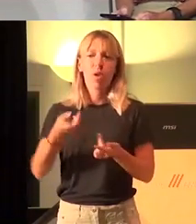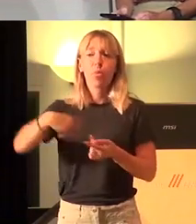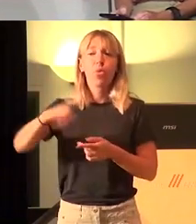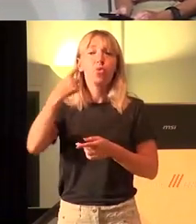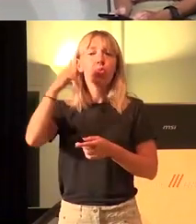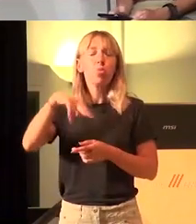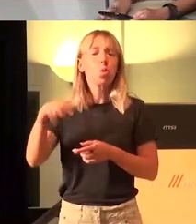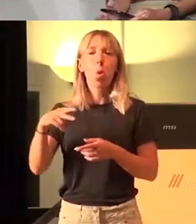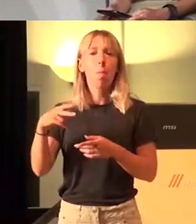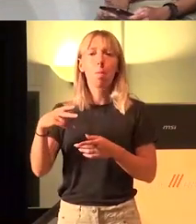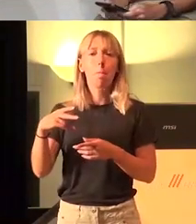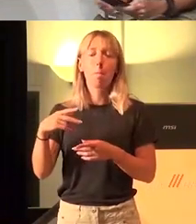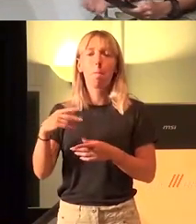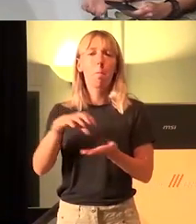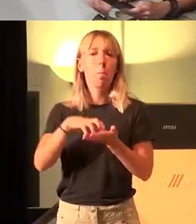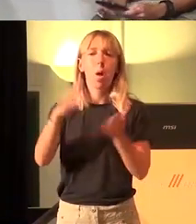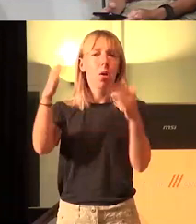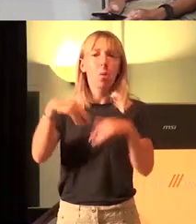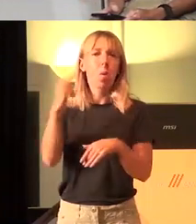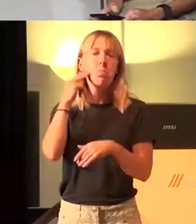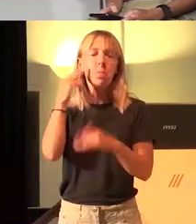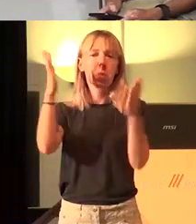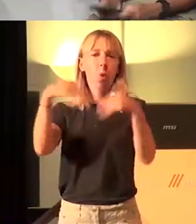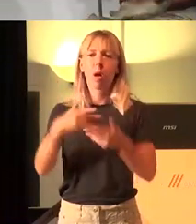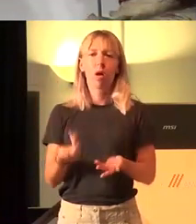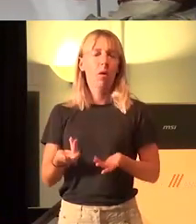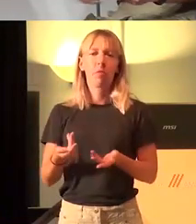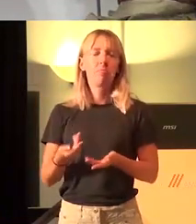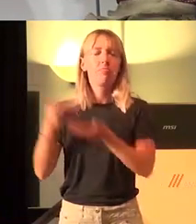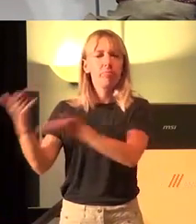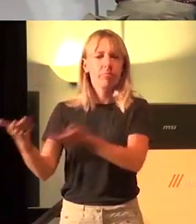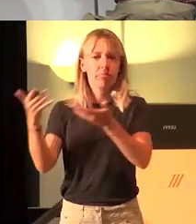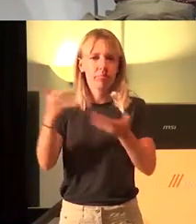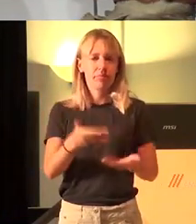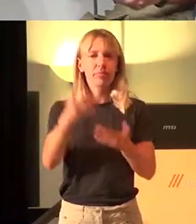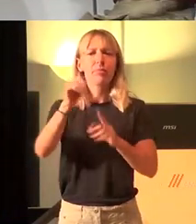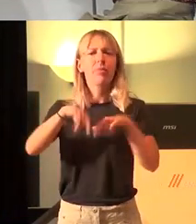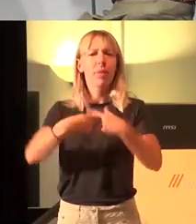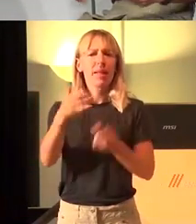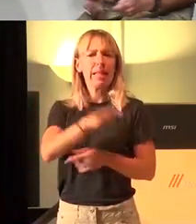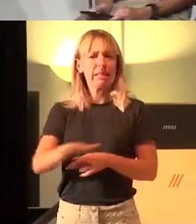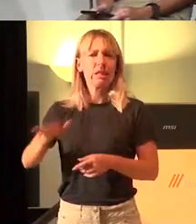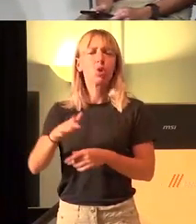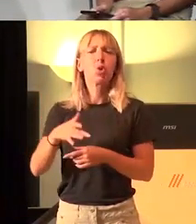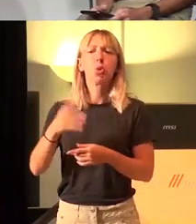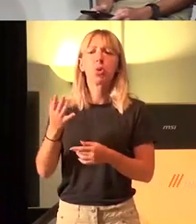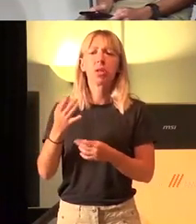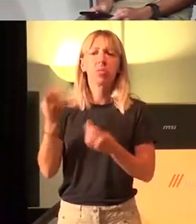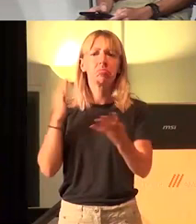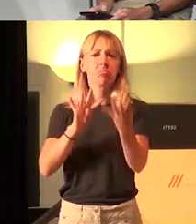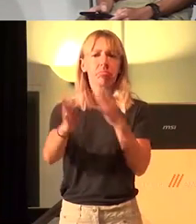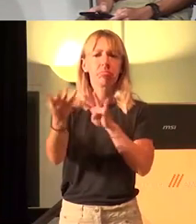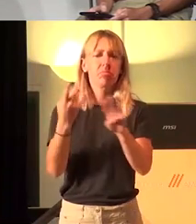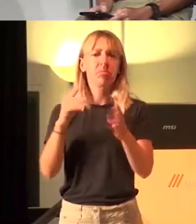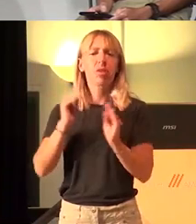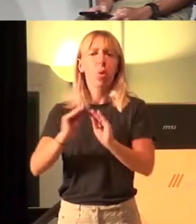museo no tuvisteis ningún reparo, no tuvisteis ningún miedo a acoger a estas familias, a acoger a estos niños y que transitaran y